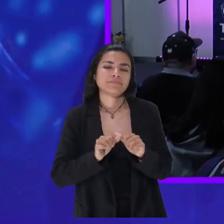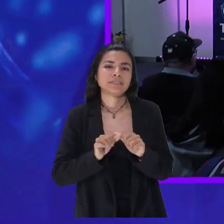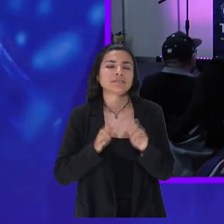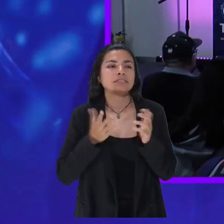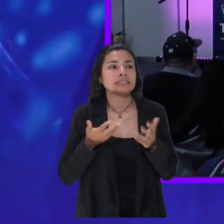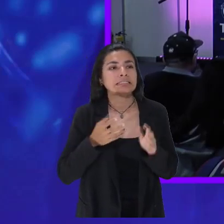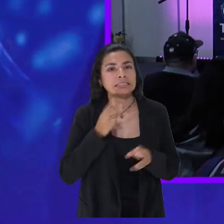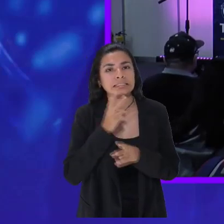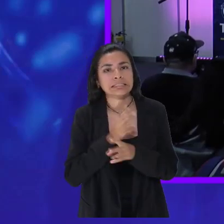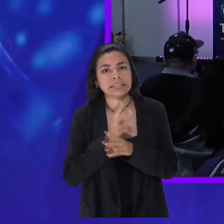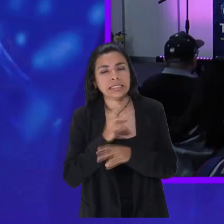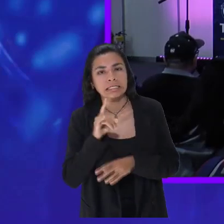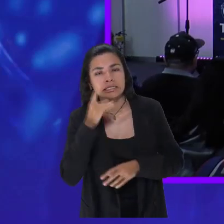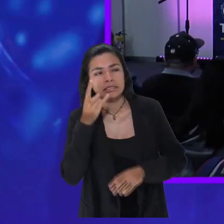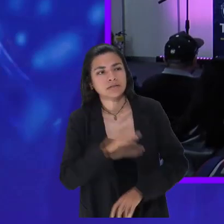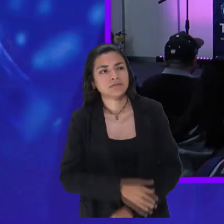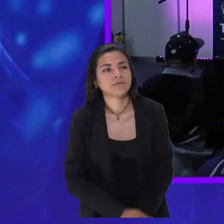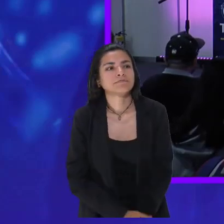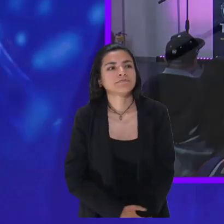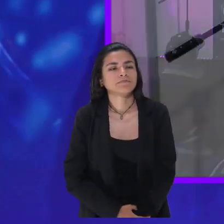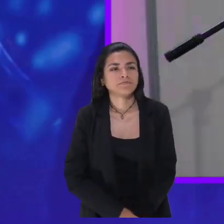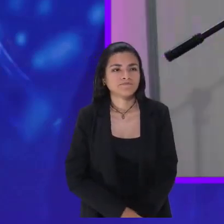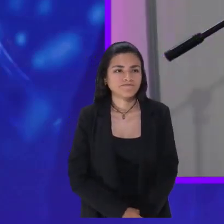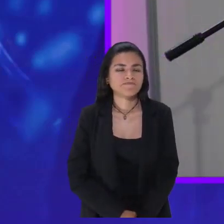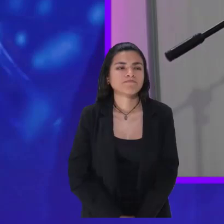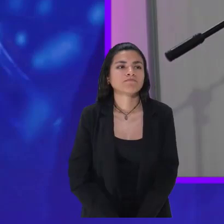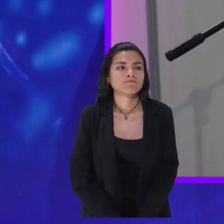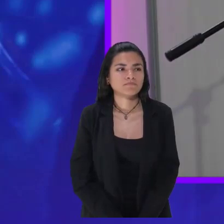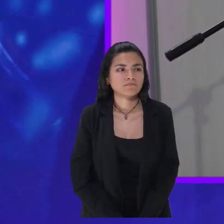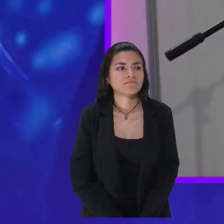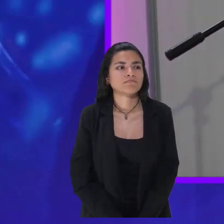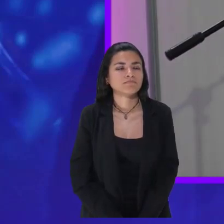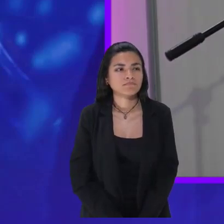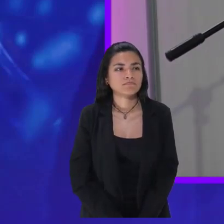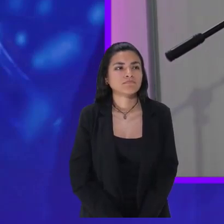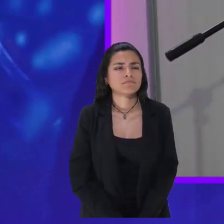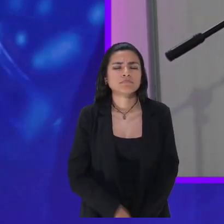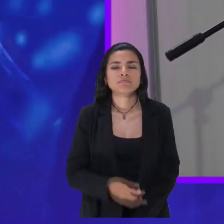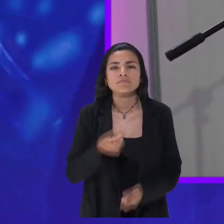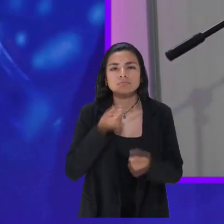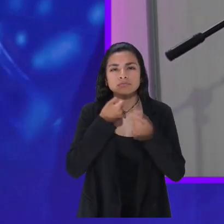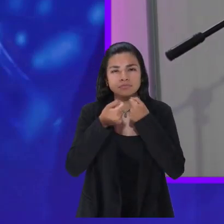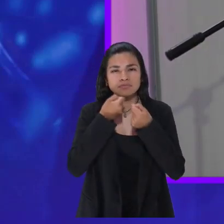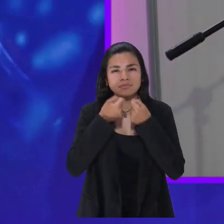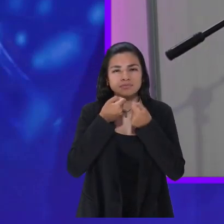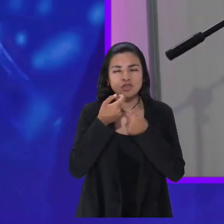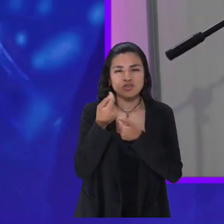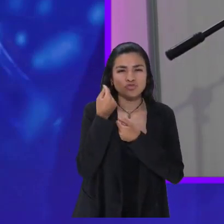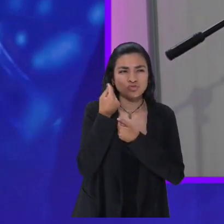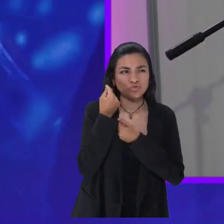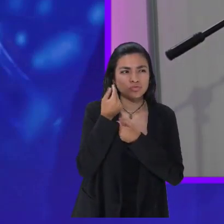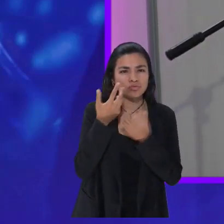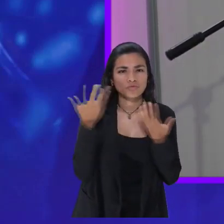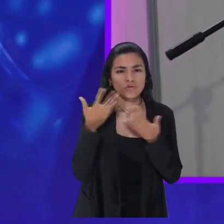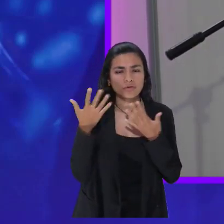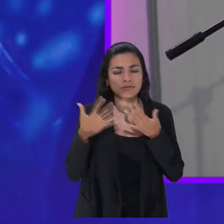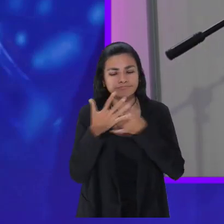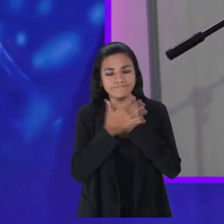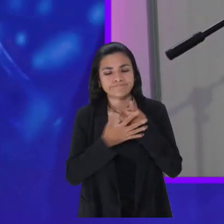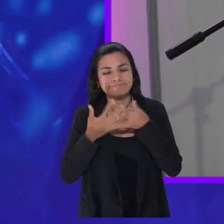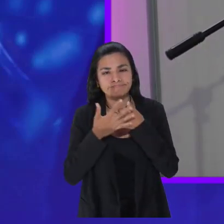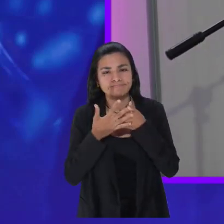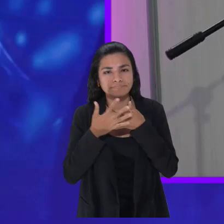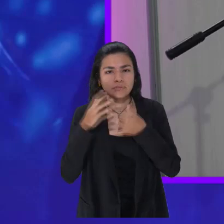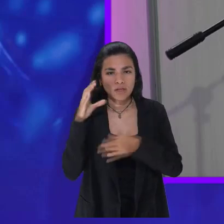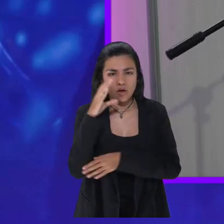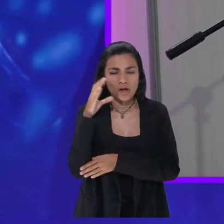¿Qué de hecho, más has visto con eso? Sí, digamos? de hecho hay una noticia reciente de una cirugía que se hizo acá en Colombia